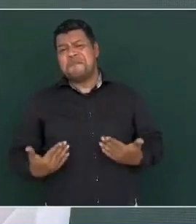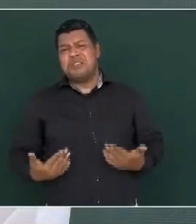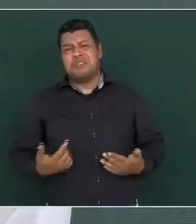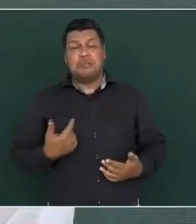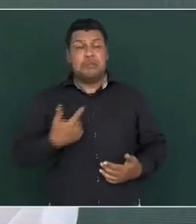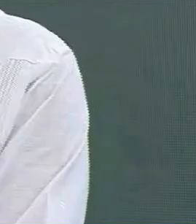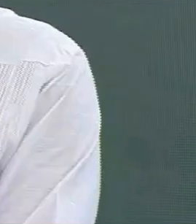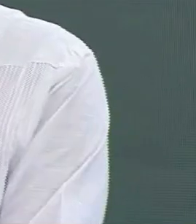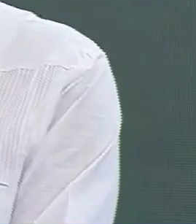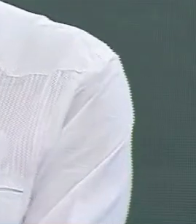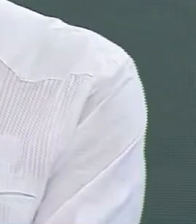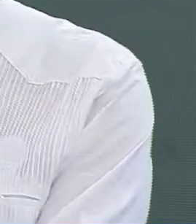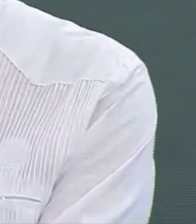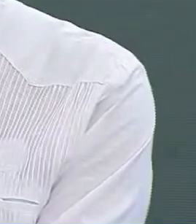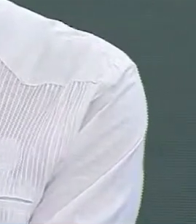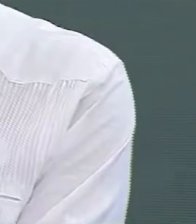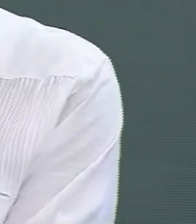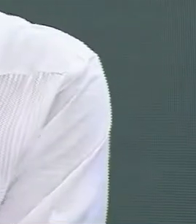a favor de nosotros,